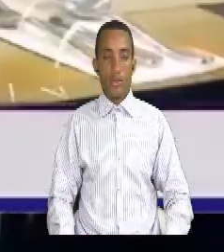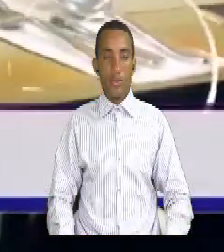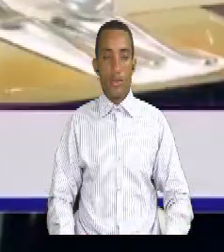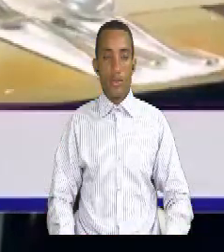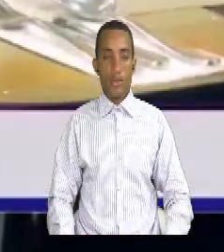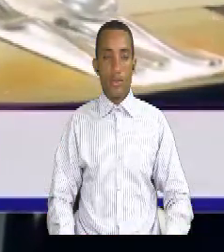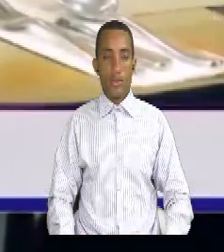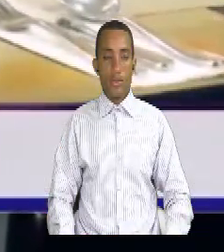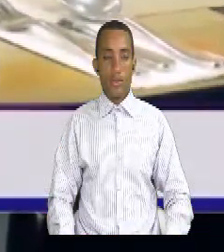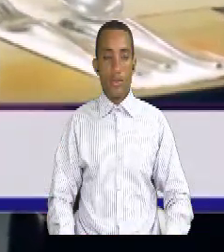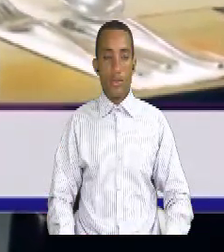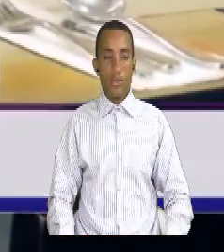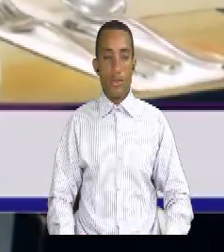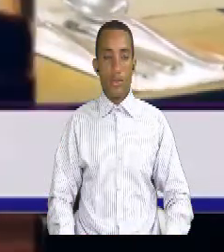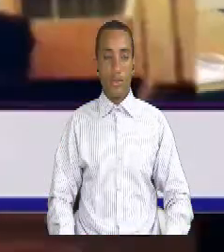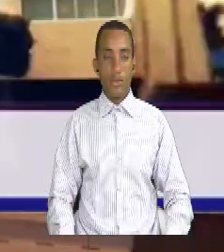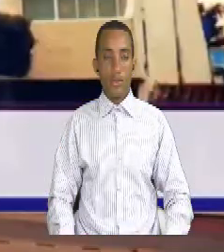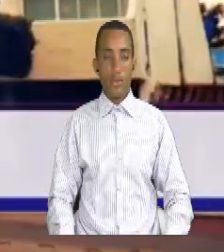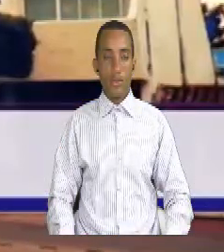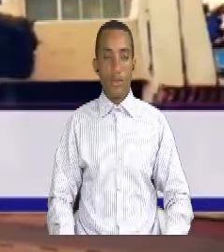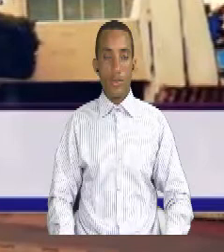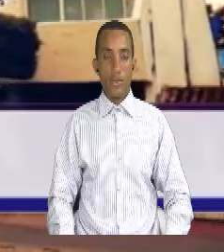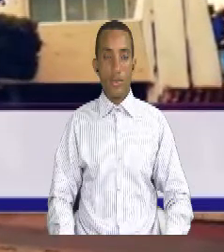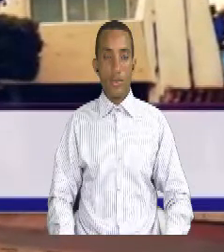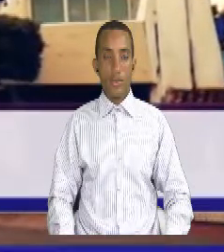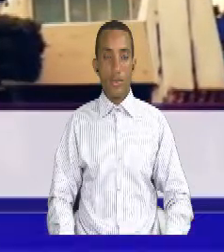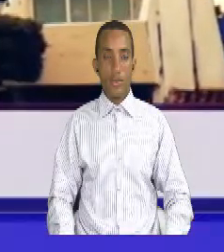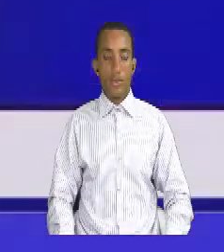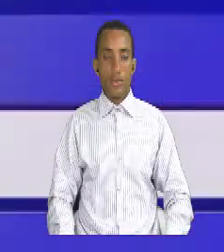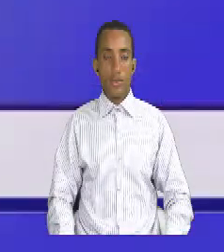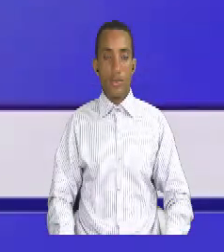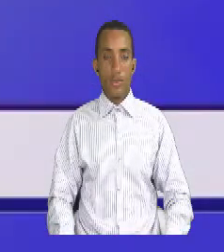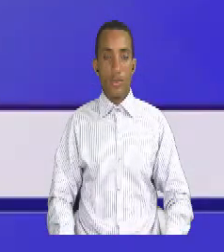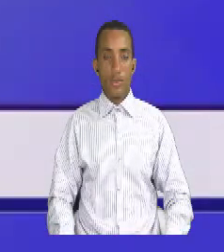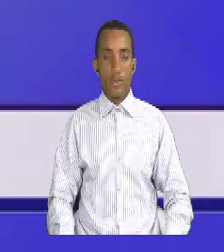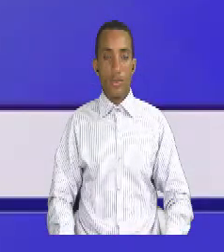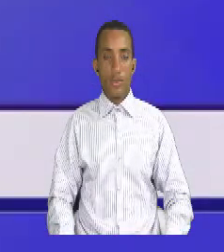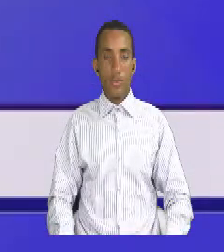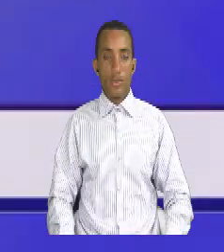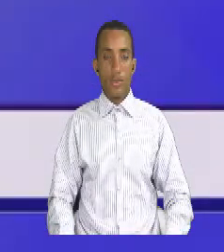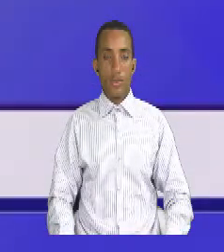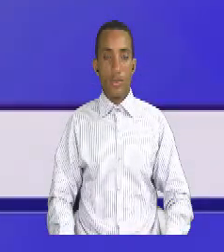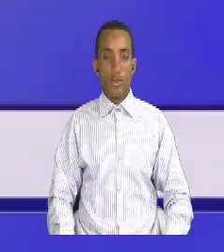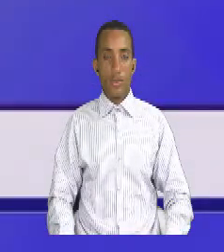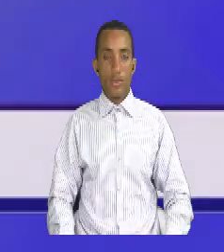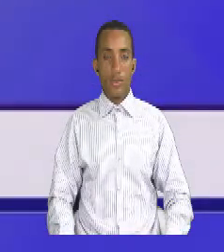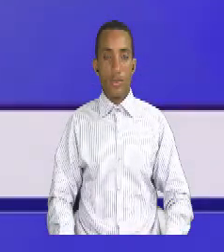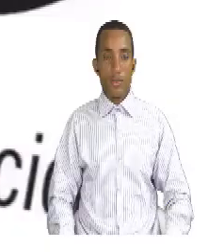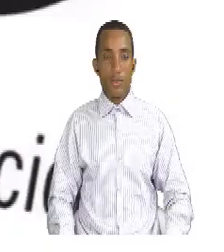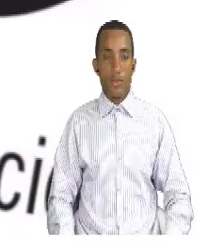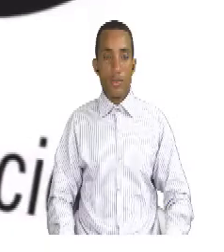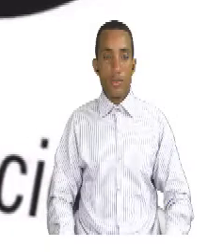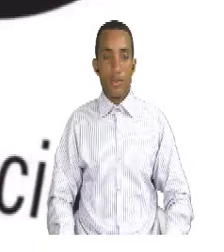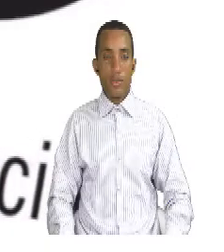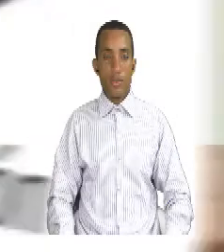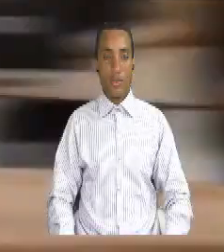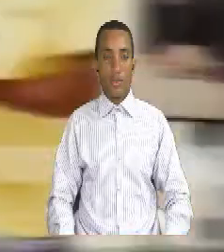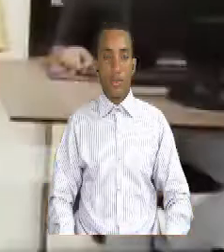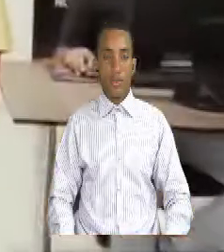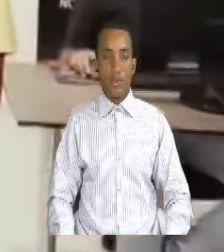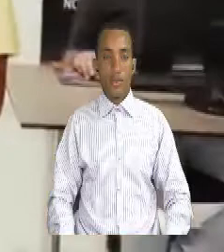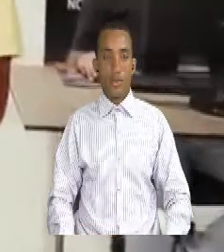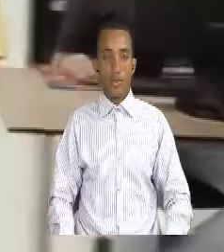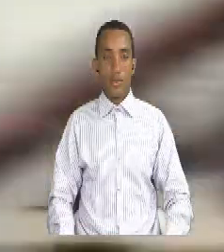calle 71, número 1809, barrio La Libertad, primer piso del Hotel Millennium. Dusan